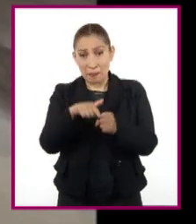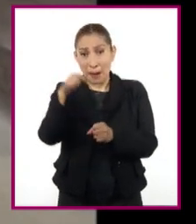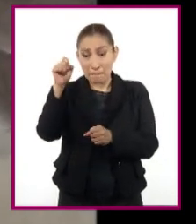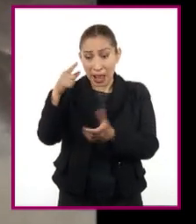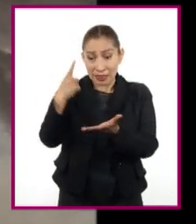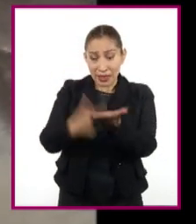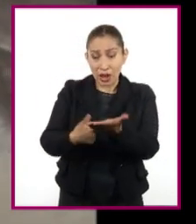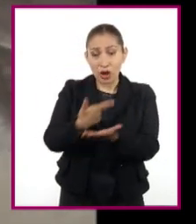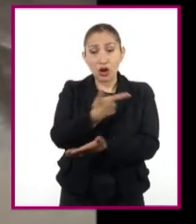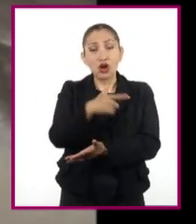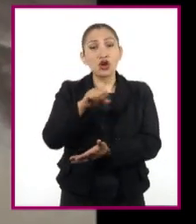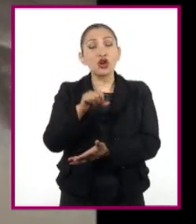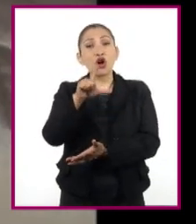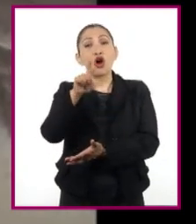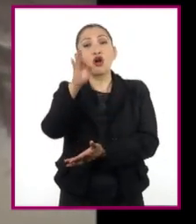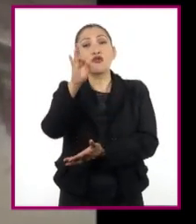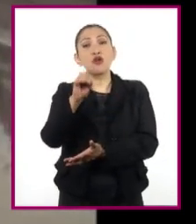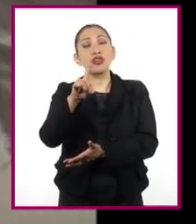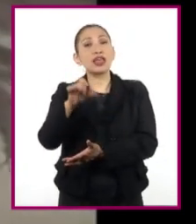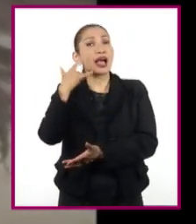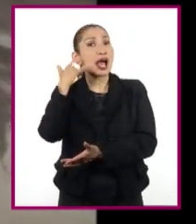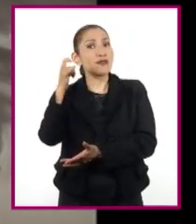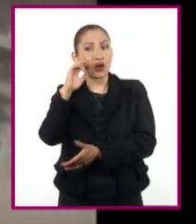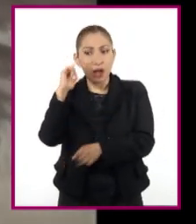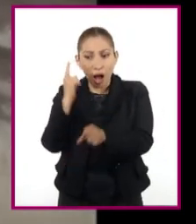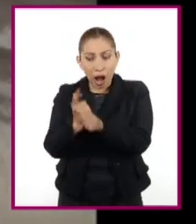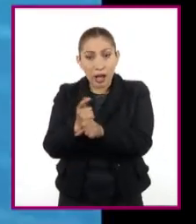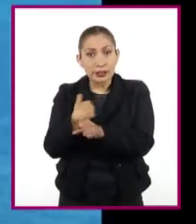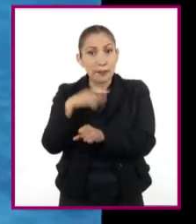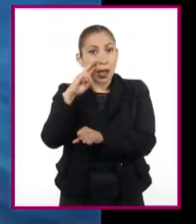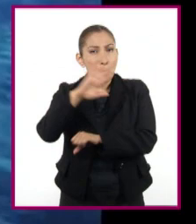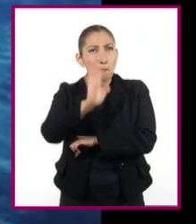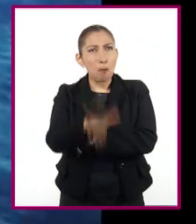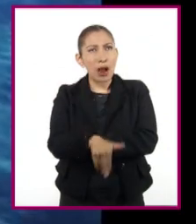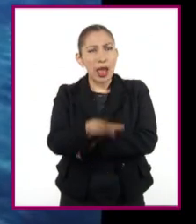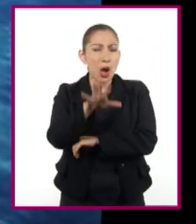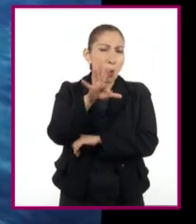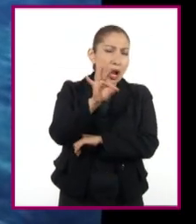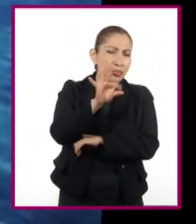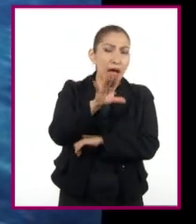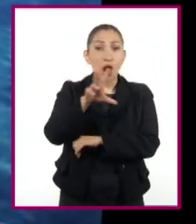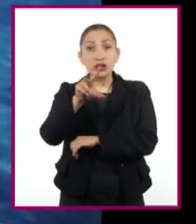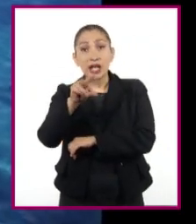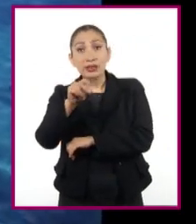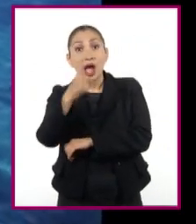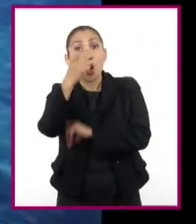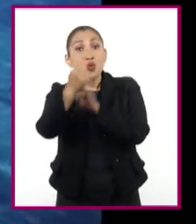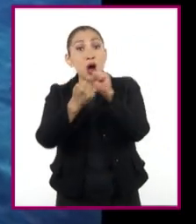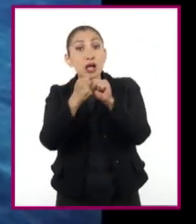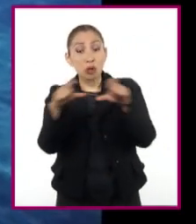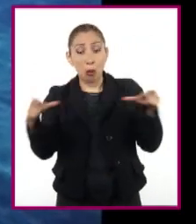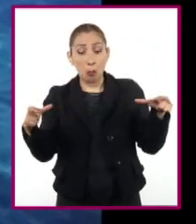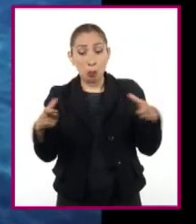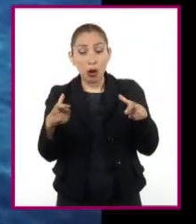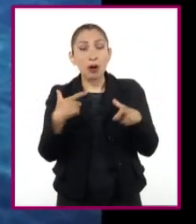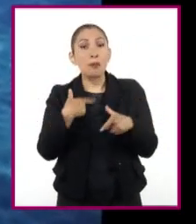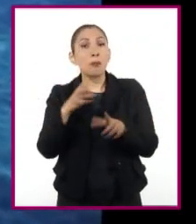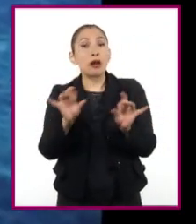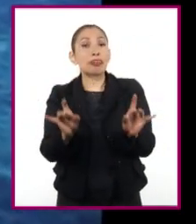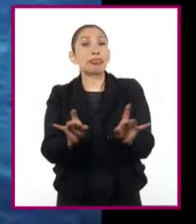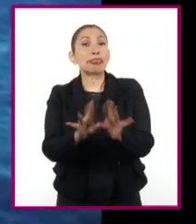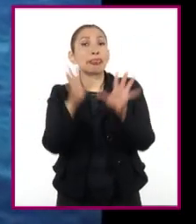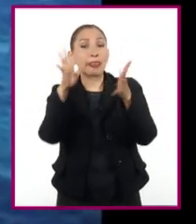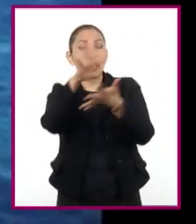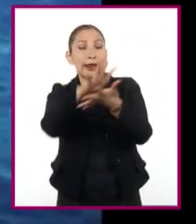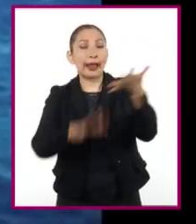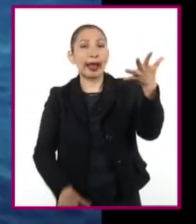en el Alto Golfo de California, y se ha detectado que mueren entre 40 y 80 cada año por la captura incidental